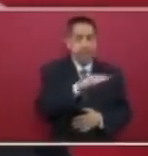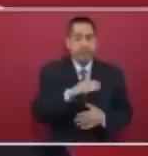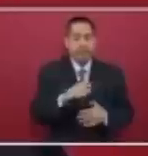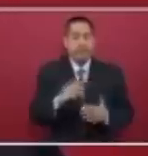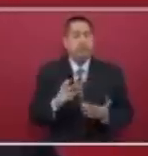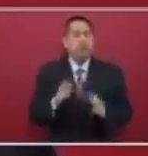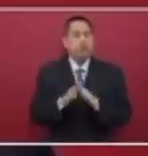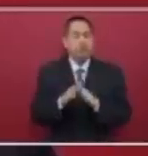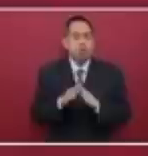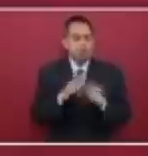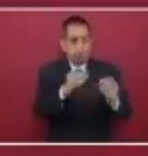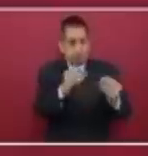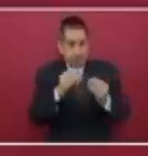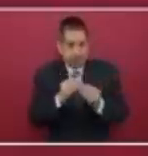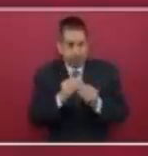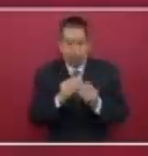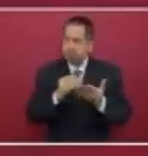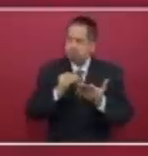decisiva